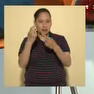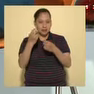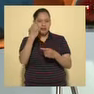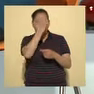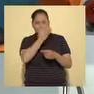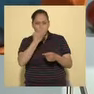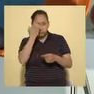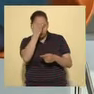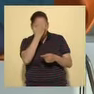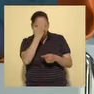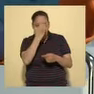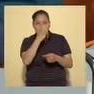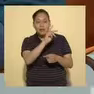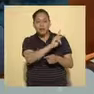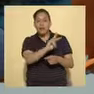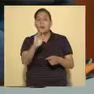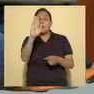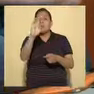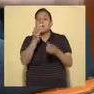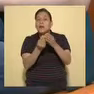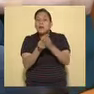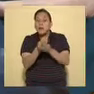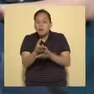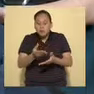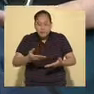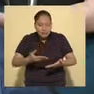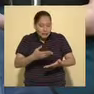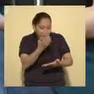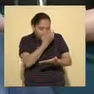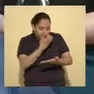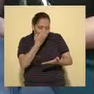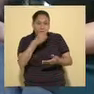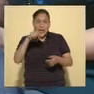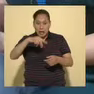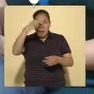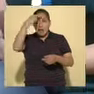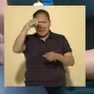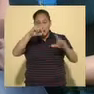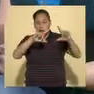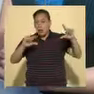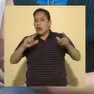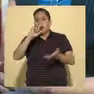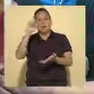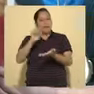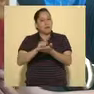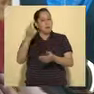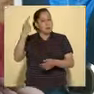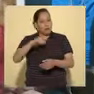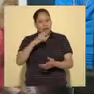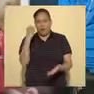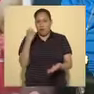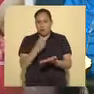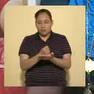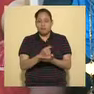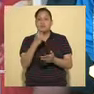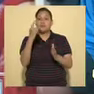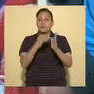se hace a todos los recién nacidos, y esto te estoy hablando aquí en México, es por ley que se tiene que hacer